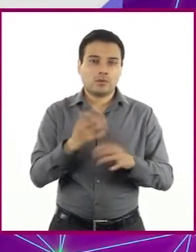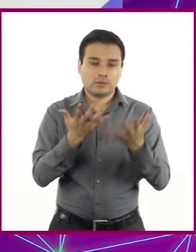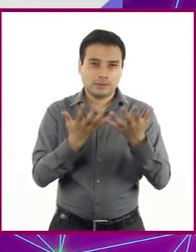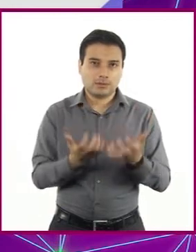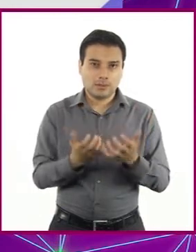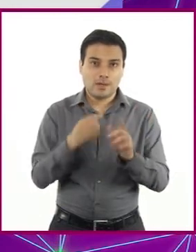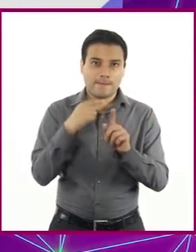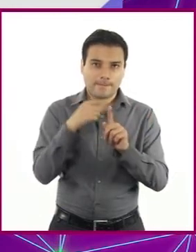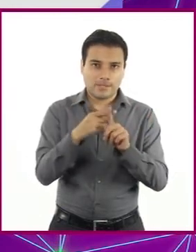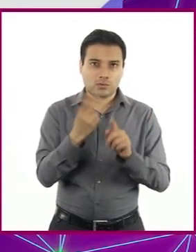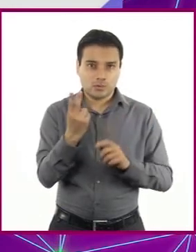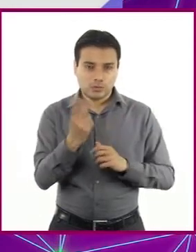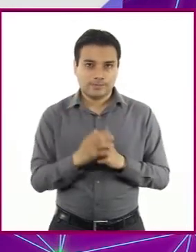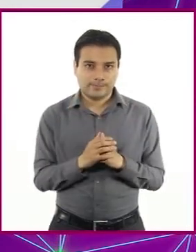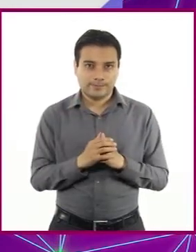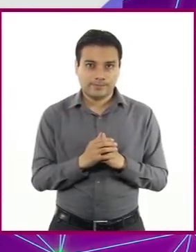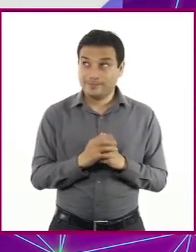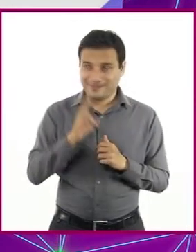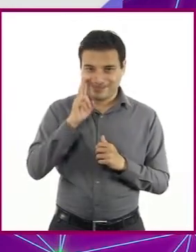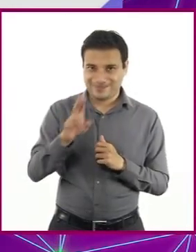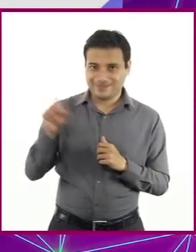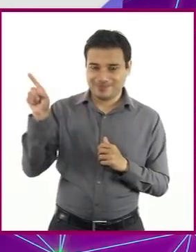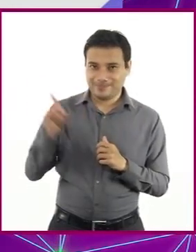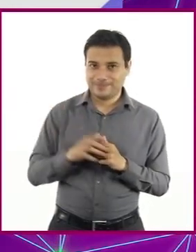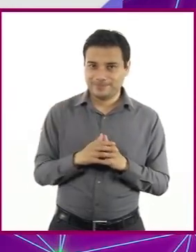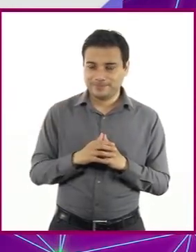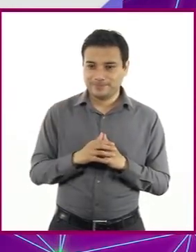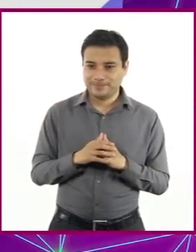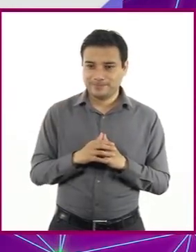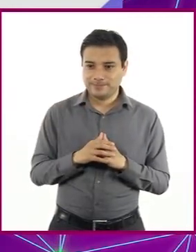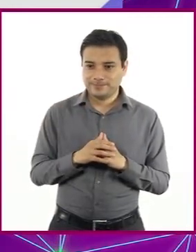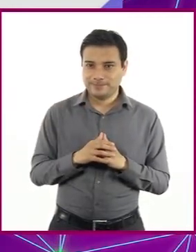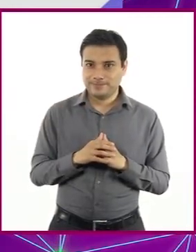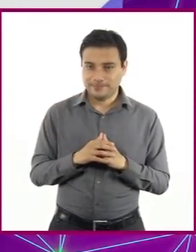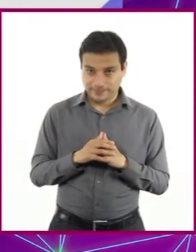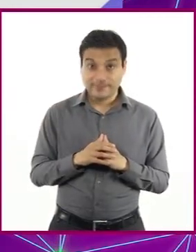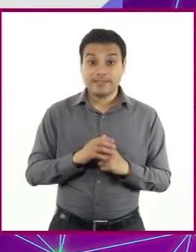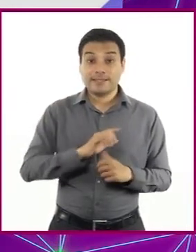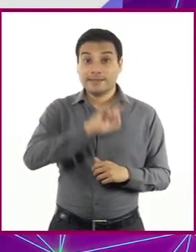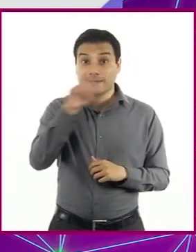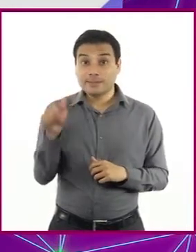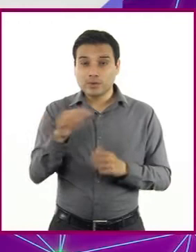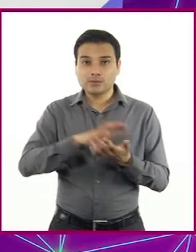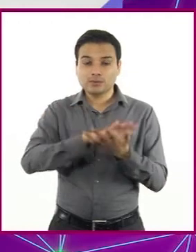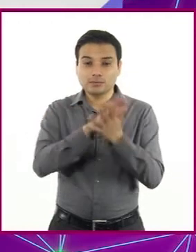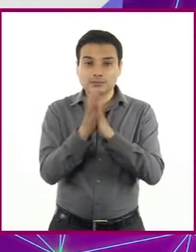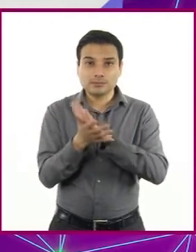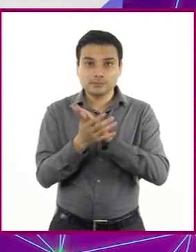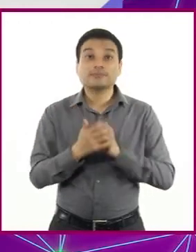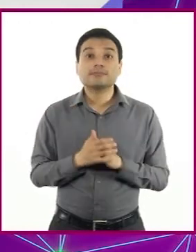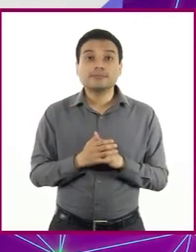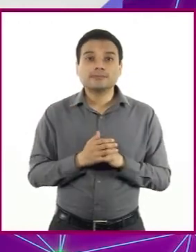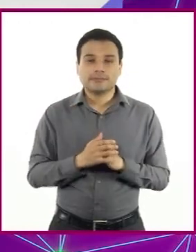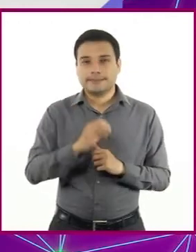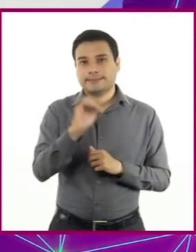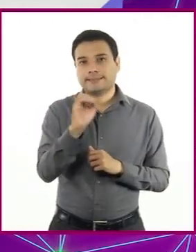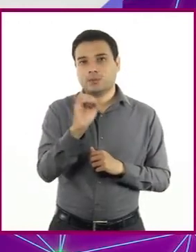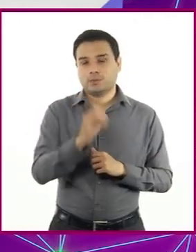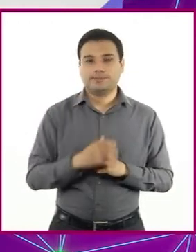oxidación de más 2. Ahí lo observamos. Y después quedó con un número de oxidación de